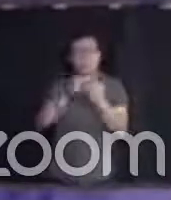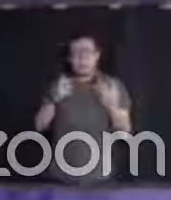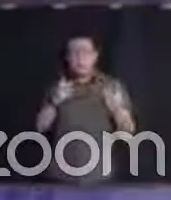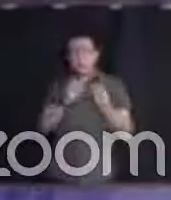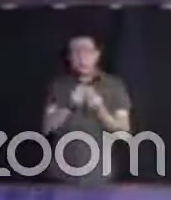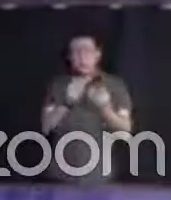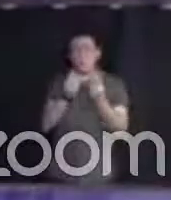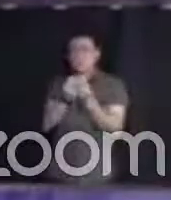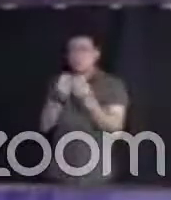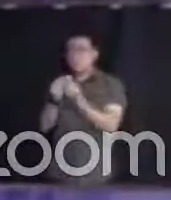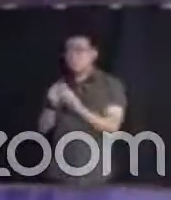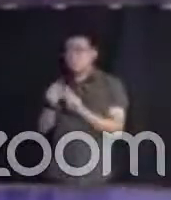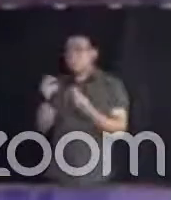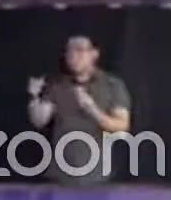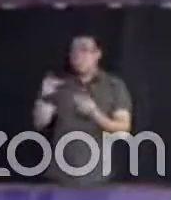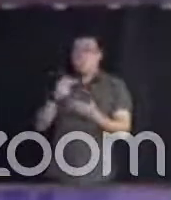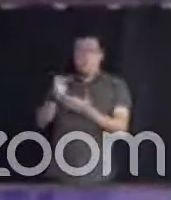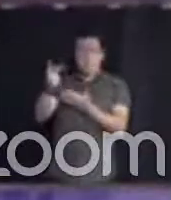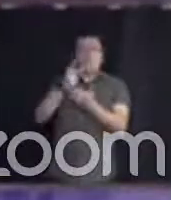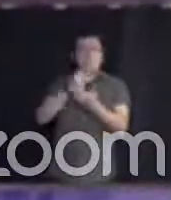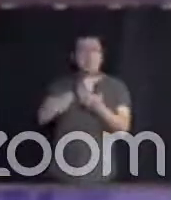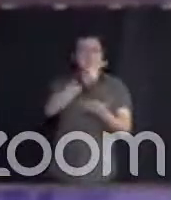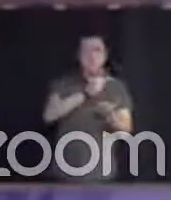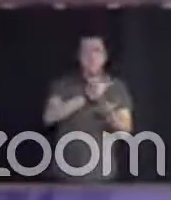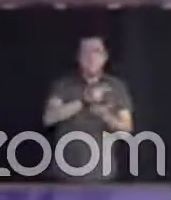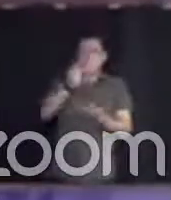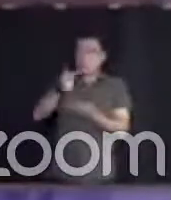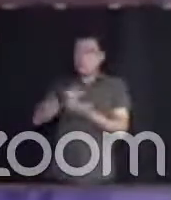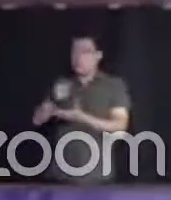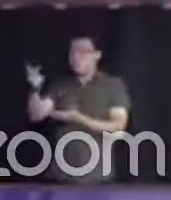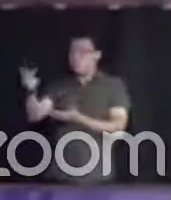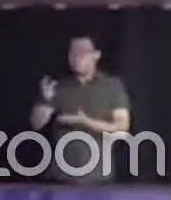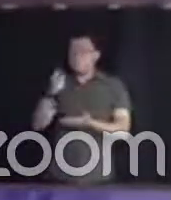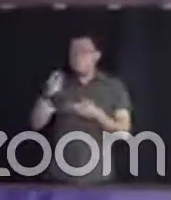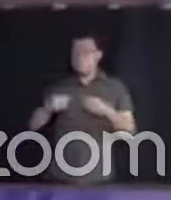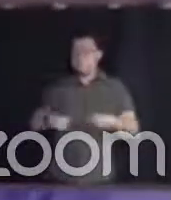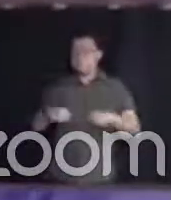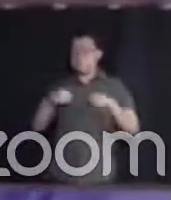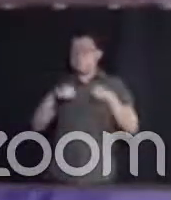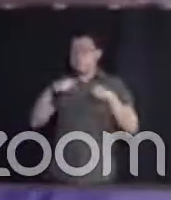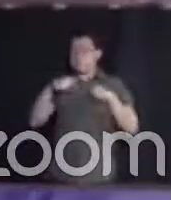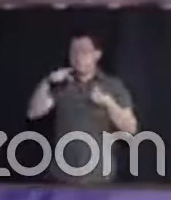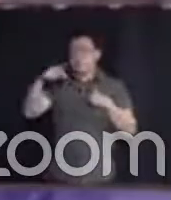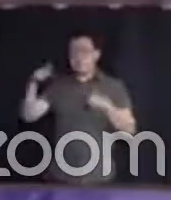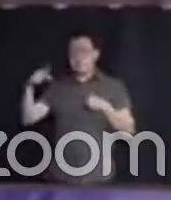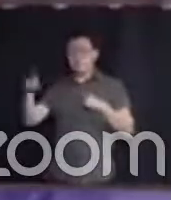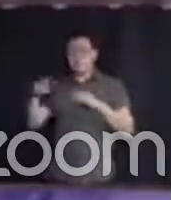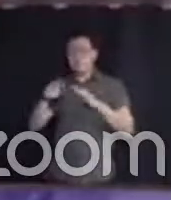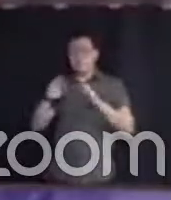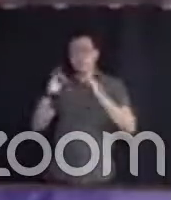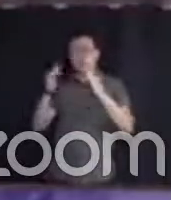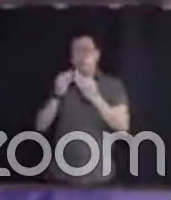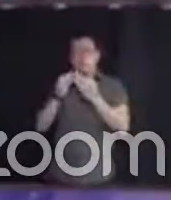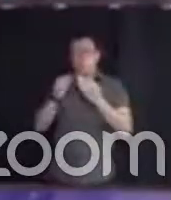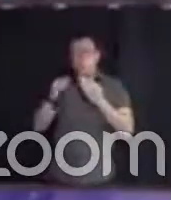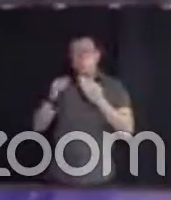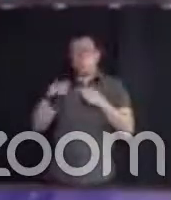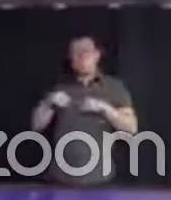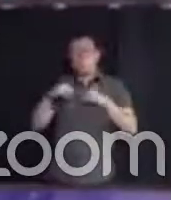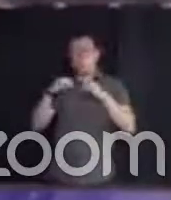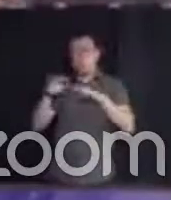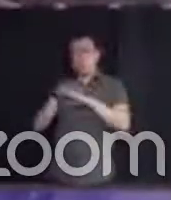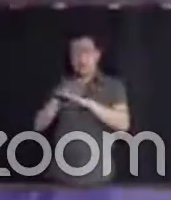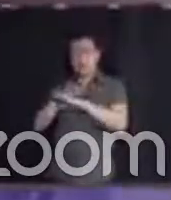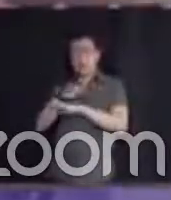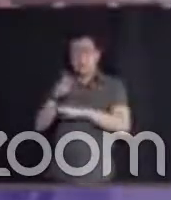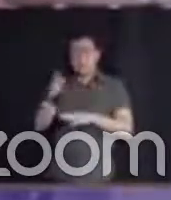los premios, hace cambios de vida, para nosotros no se imaginan lo que nos nutre. Es más, todavía llegamos en la casa y nos agarramos